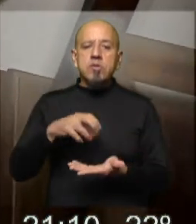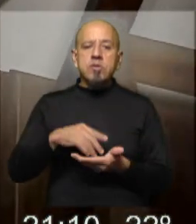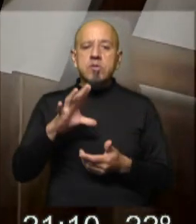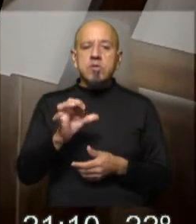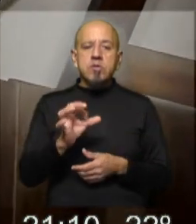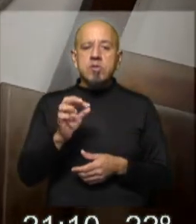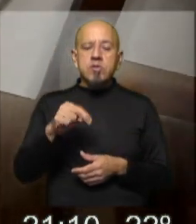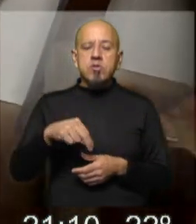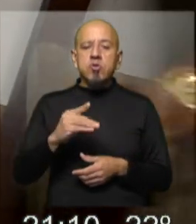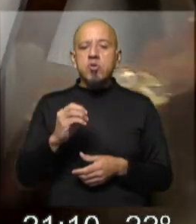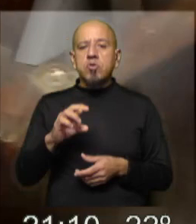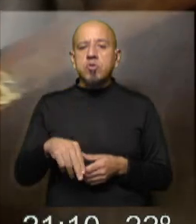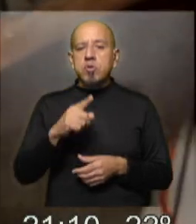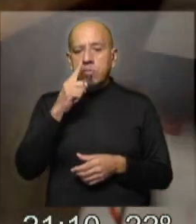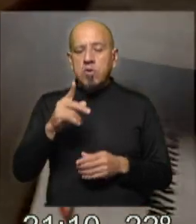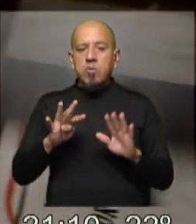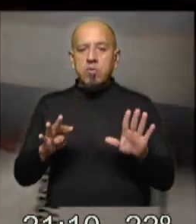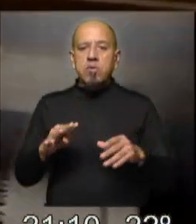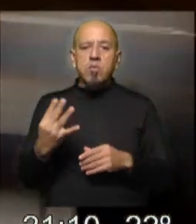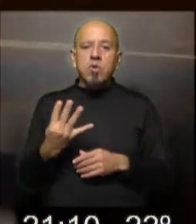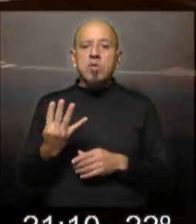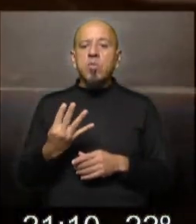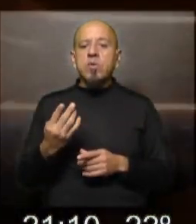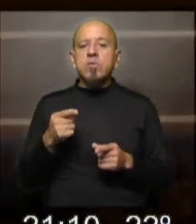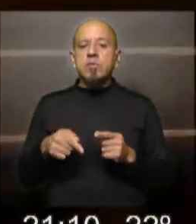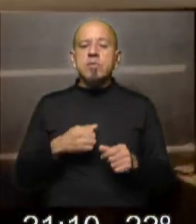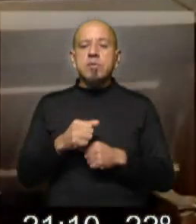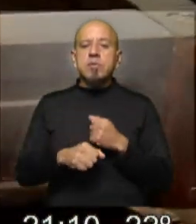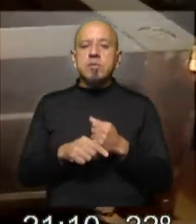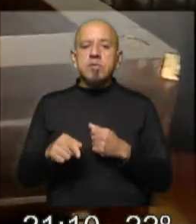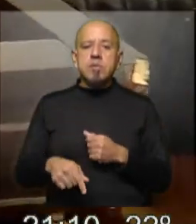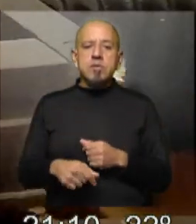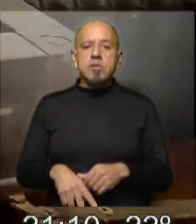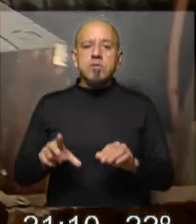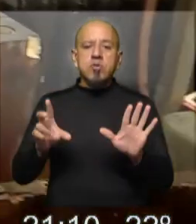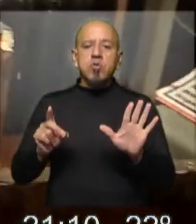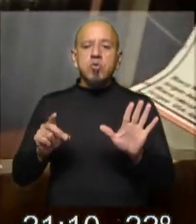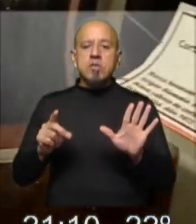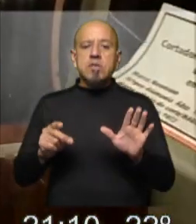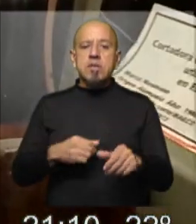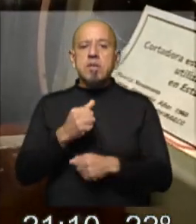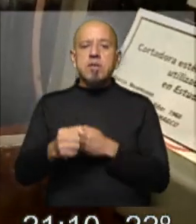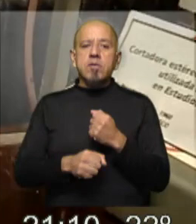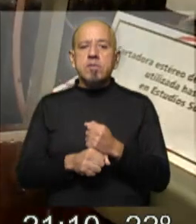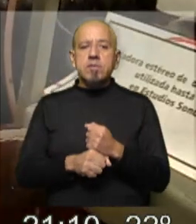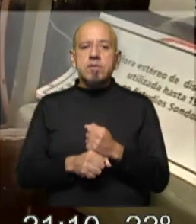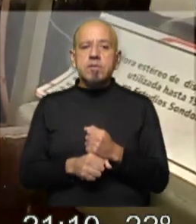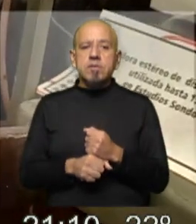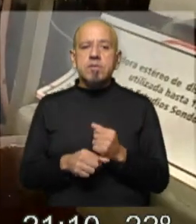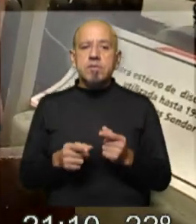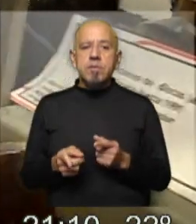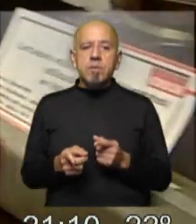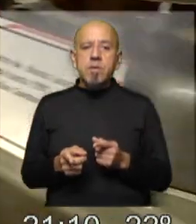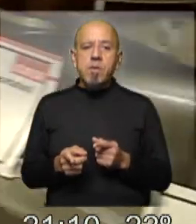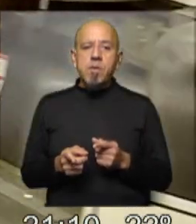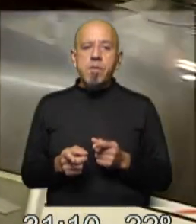fundó, y en el 44 el sello discográfico, que este año cumplimos 80 años. ¿Cómo? Tremendo, tremendo. Y hay